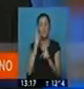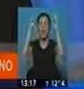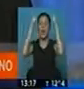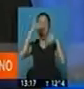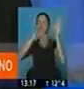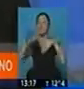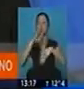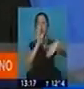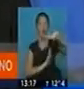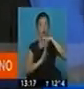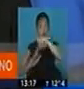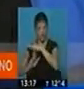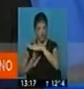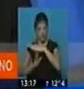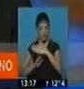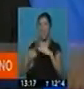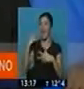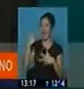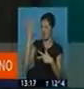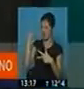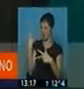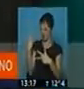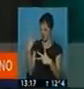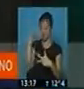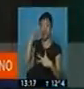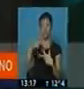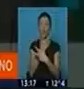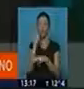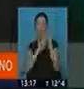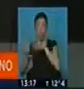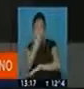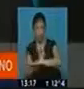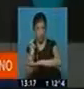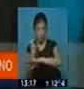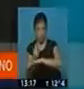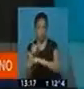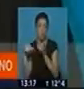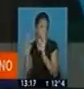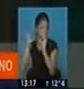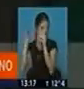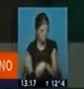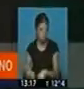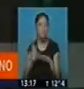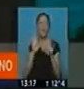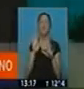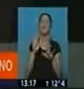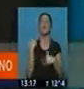vez anterior, que fueron 3 a verlo al rey y 2 trataron de formar gobierno sin éxito. ¿Cómo se forma